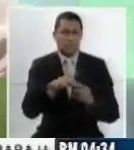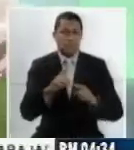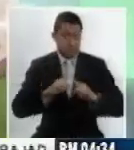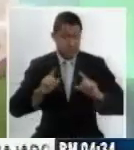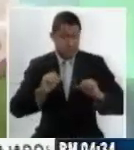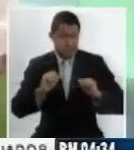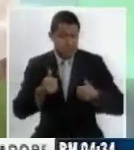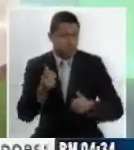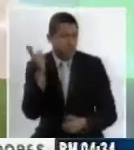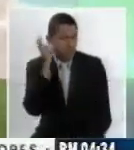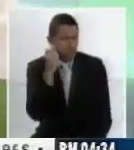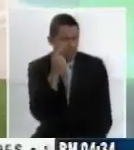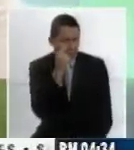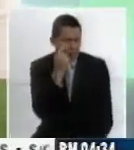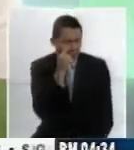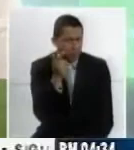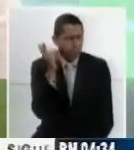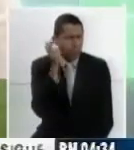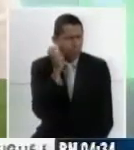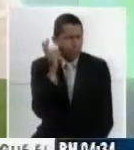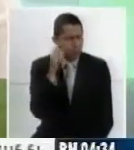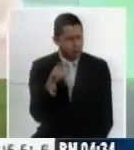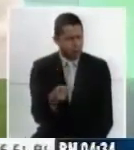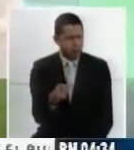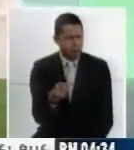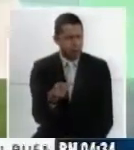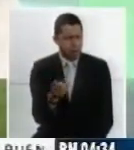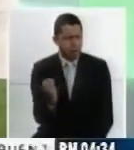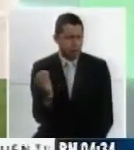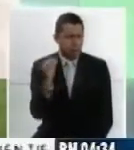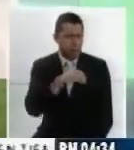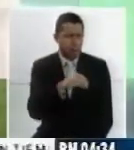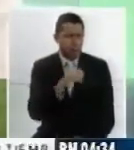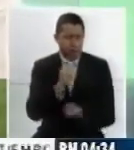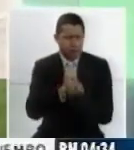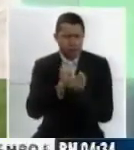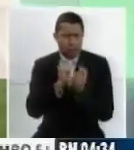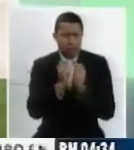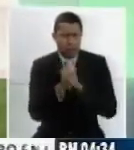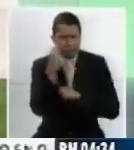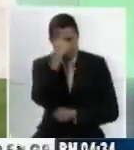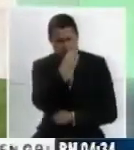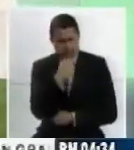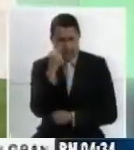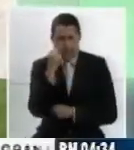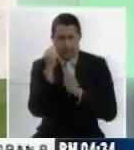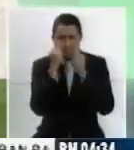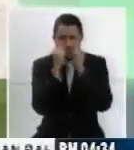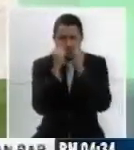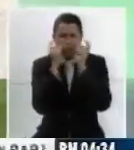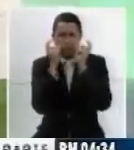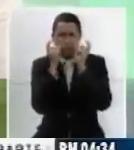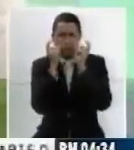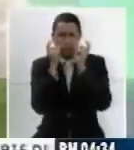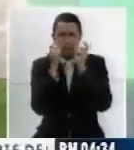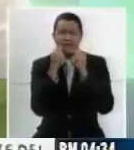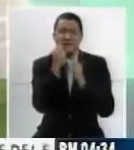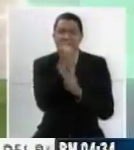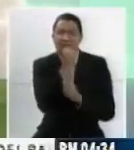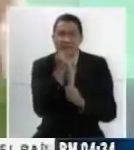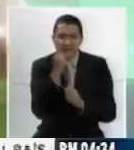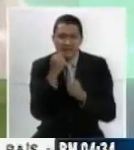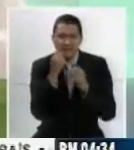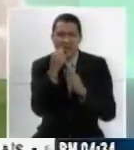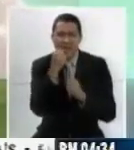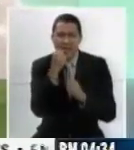nosotros comenzamos a oír esos ruidos, eso automáticamente va acompañado de una modificación en el rostro, en la apertura de las fosas nasales, hasta en la dentadura,